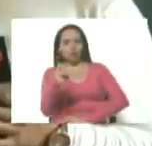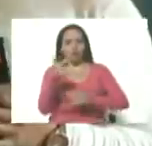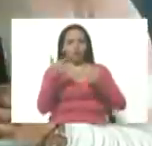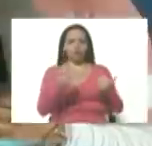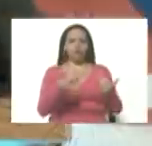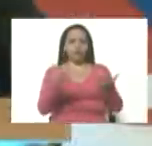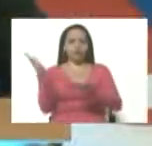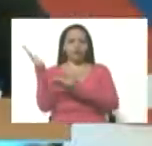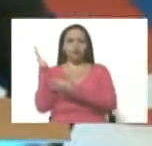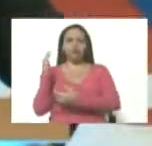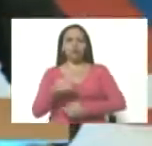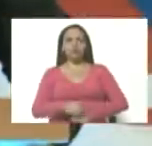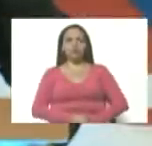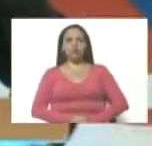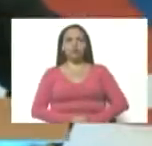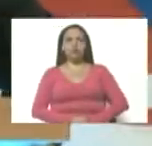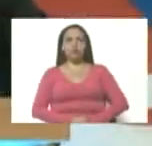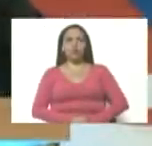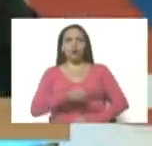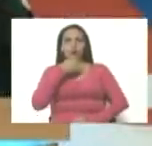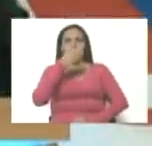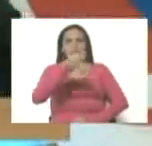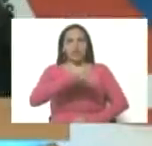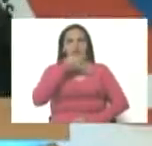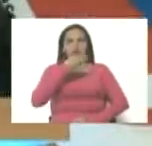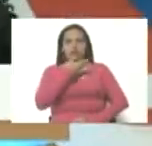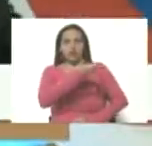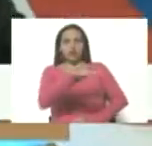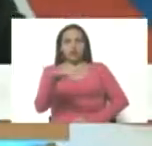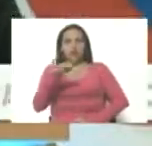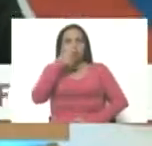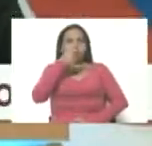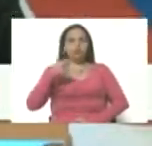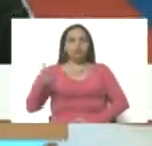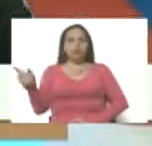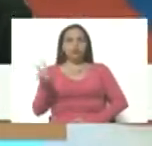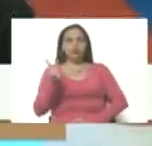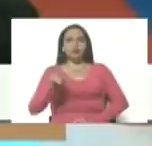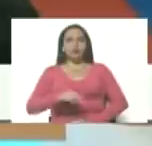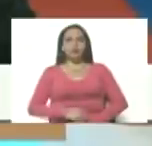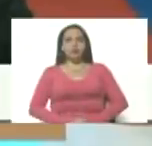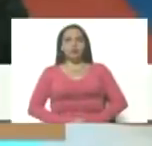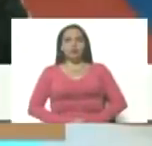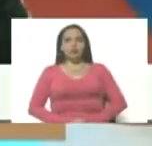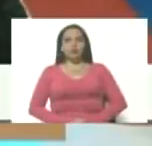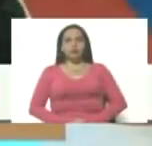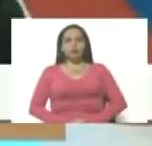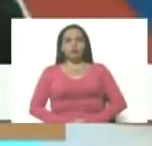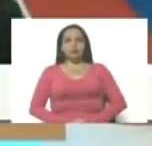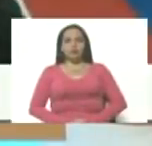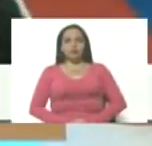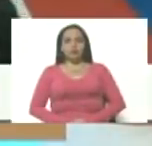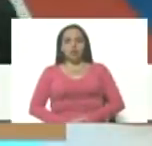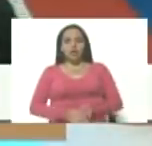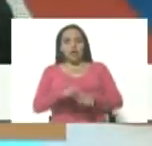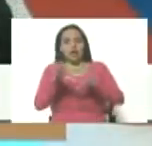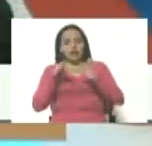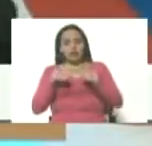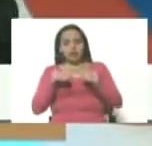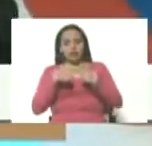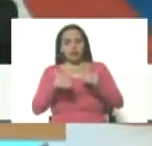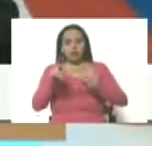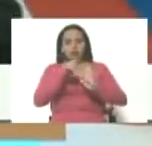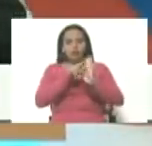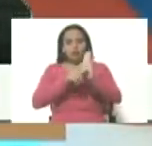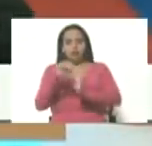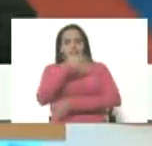Escuchemos. Sí, muy buenas tardes a todo el pueblo de Venezuela. Cumpliendo instrucciones del presidente